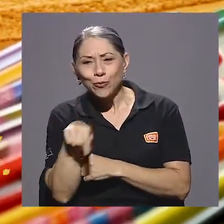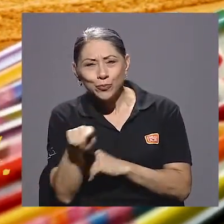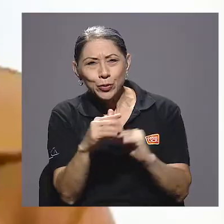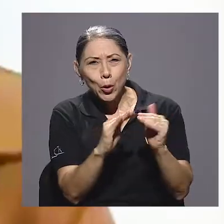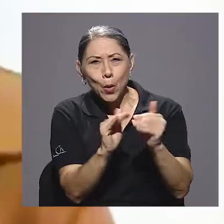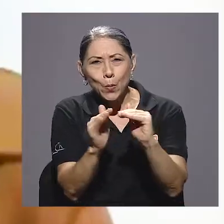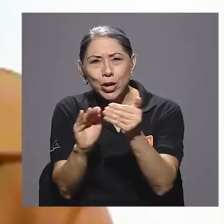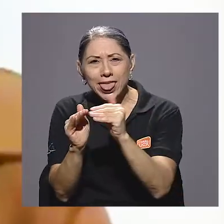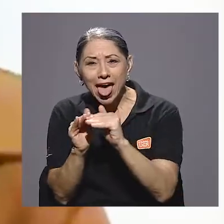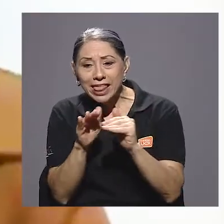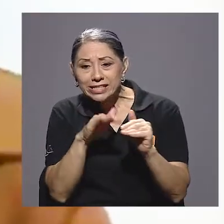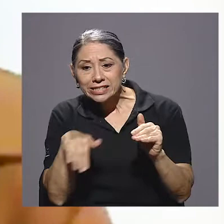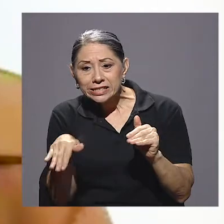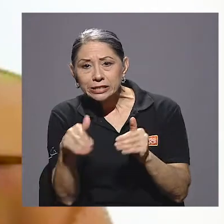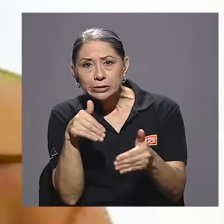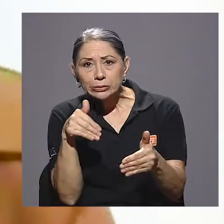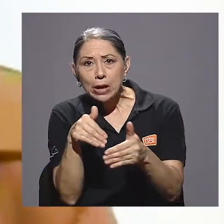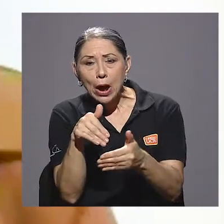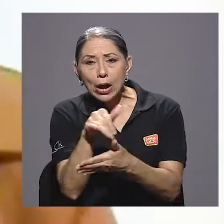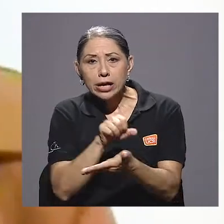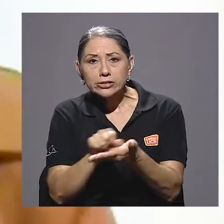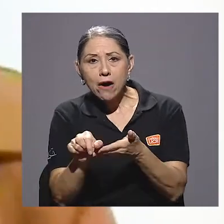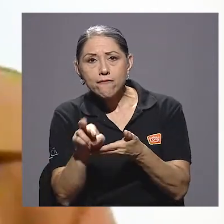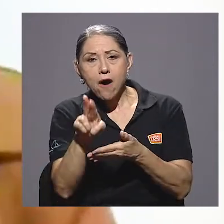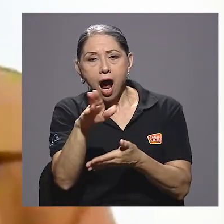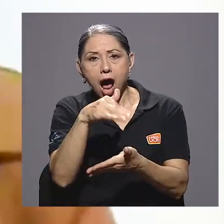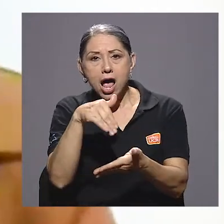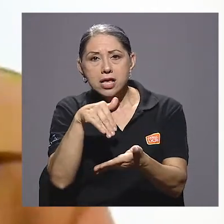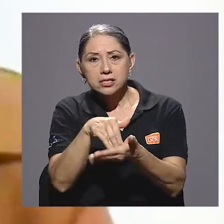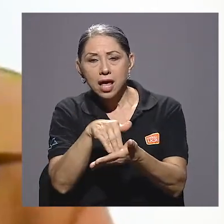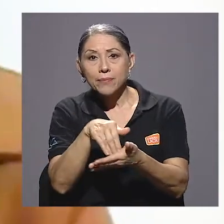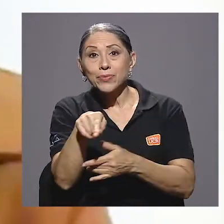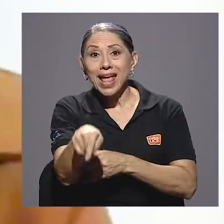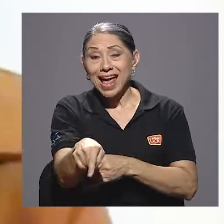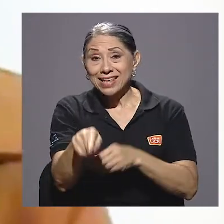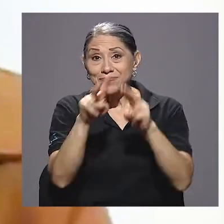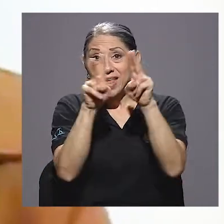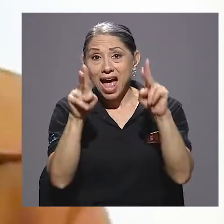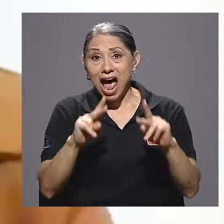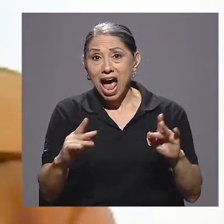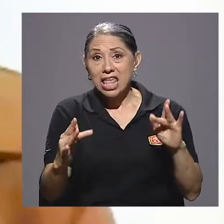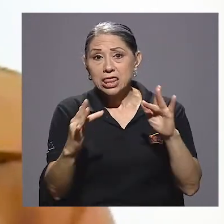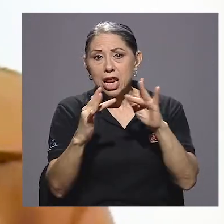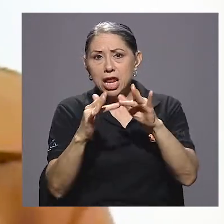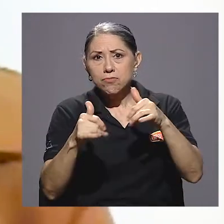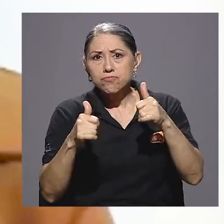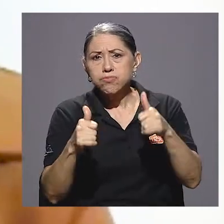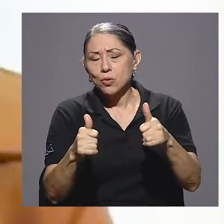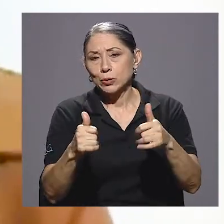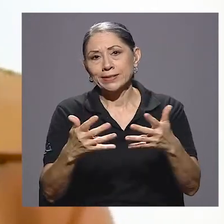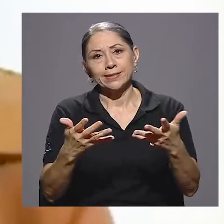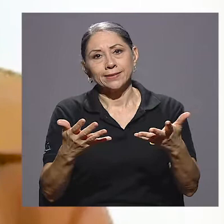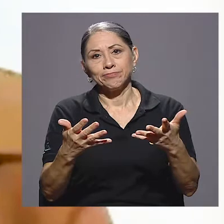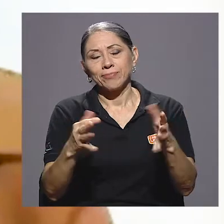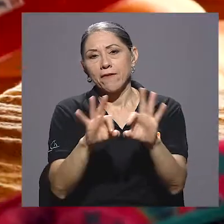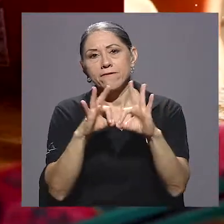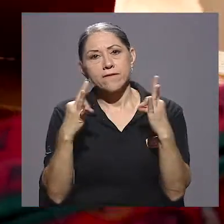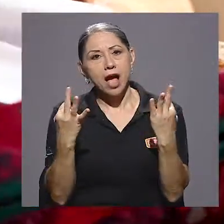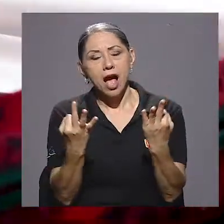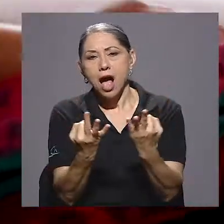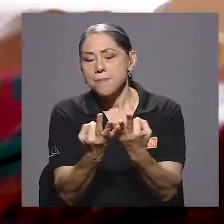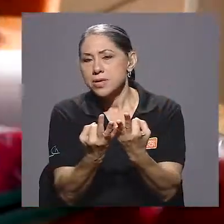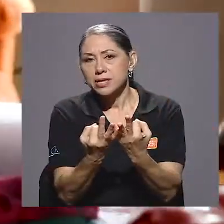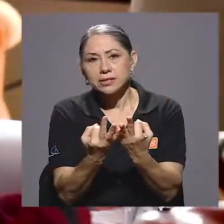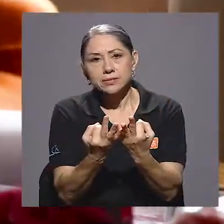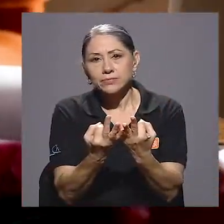estas comunidades aledañas, pues el acceso a la internet realmente por parte de las